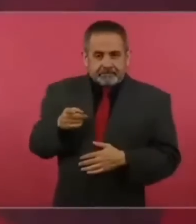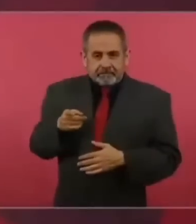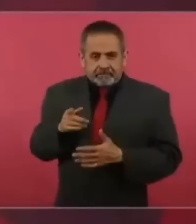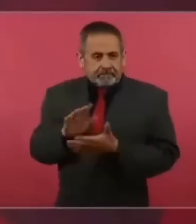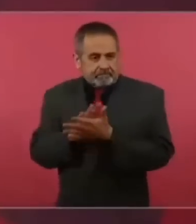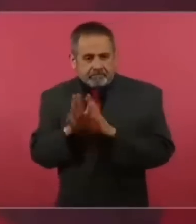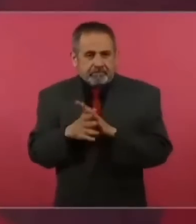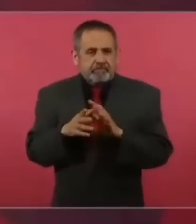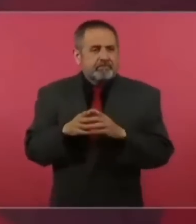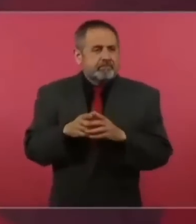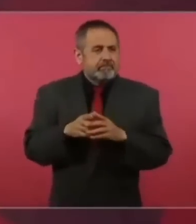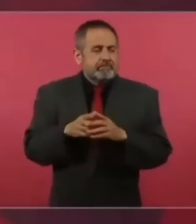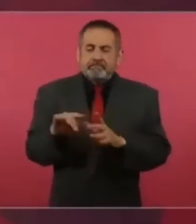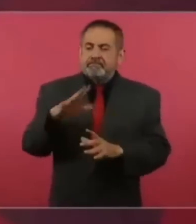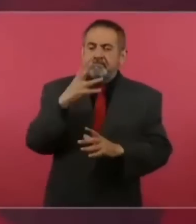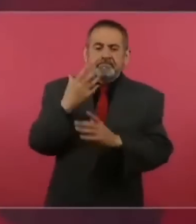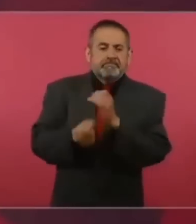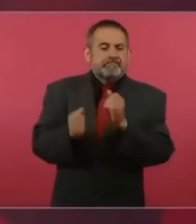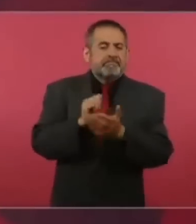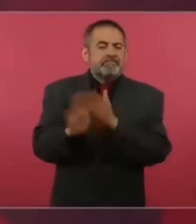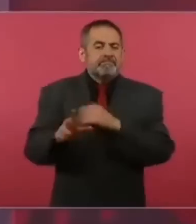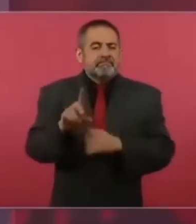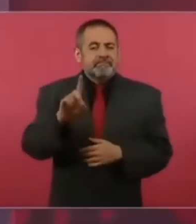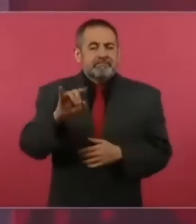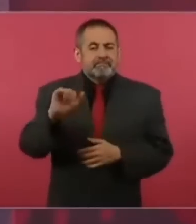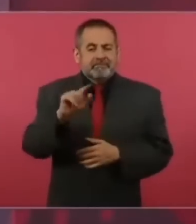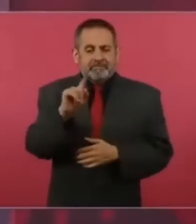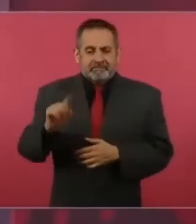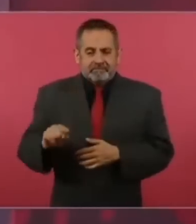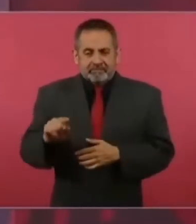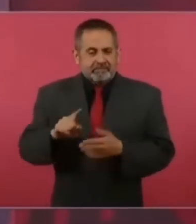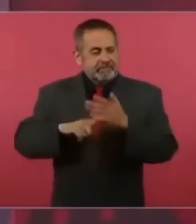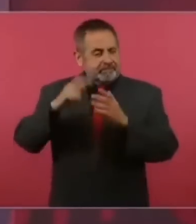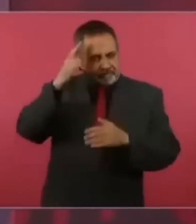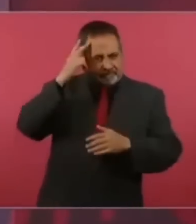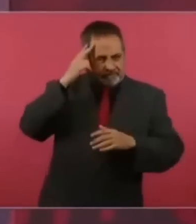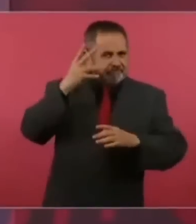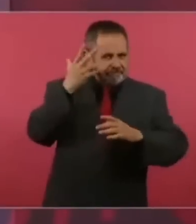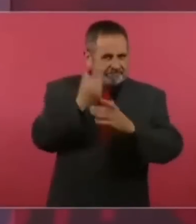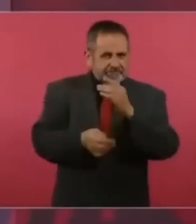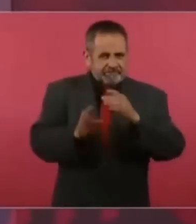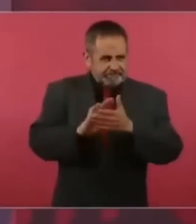la salida de Díaz, la renuncia de Porfirio Díaz,